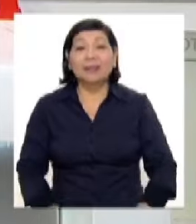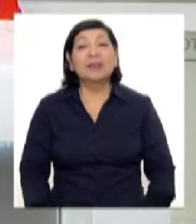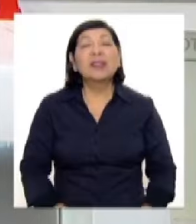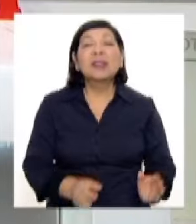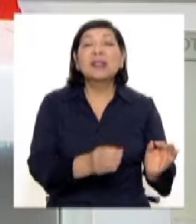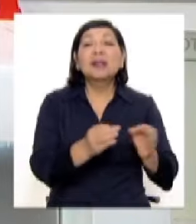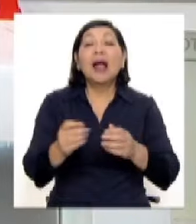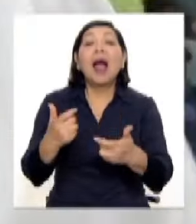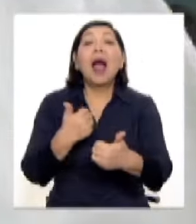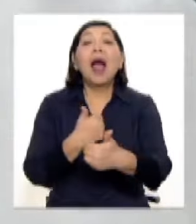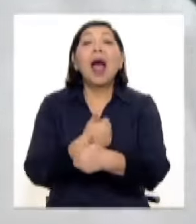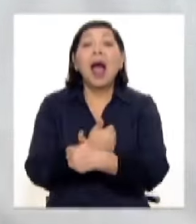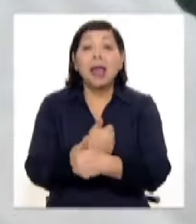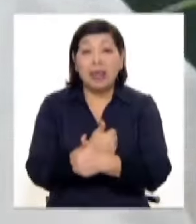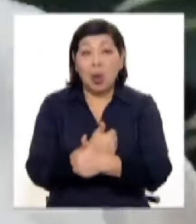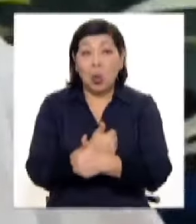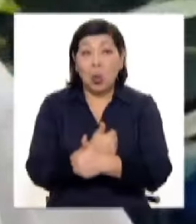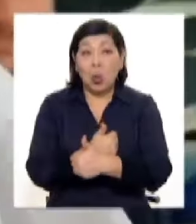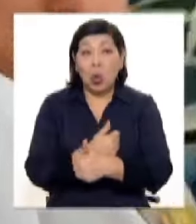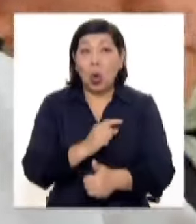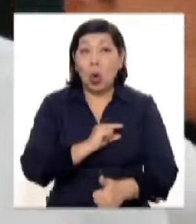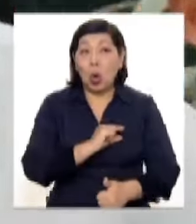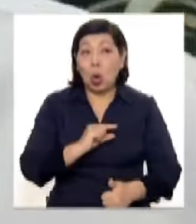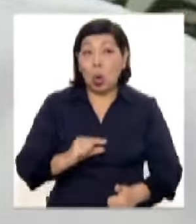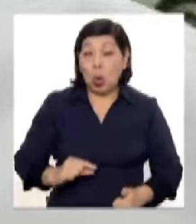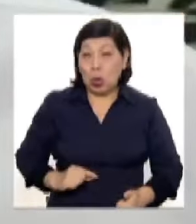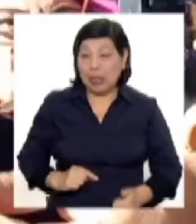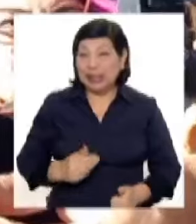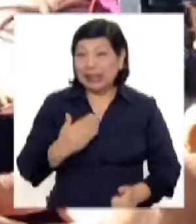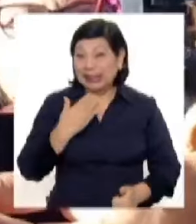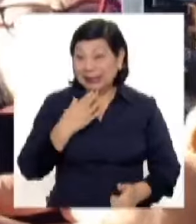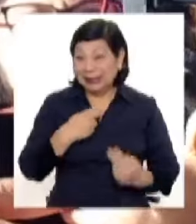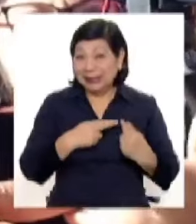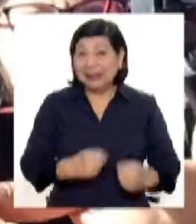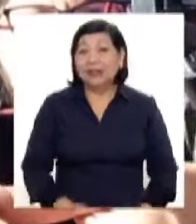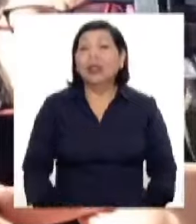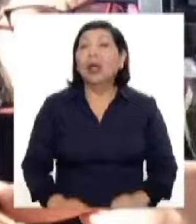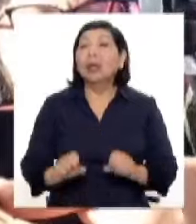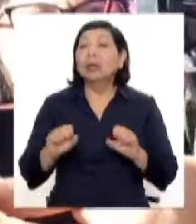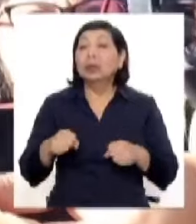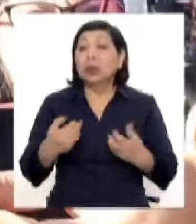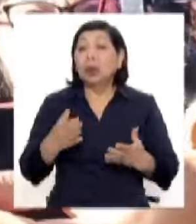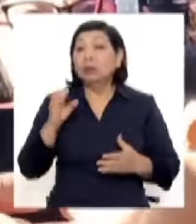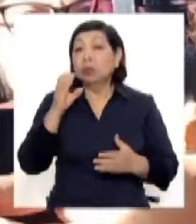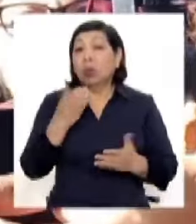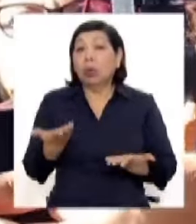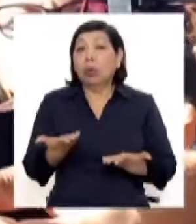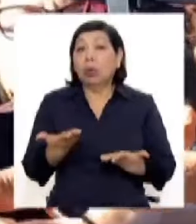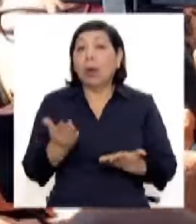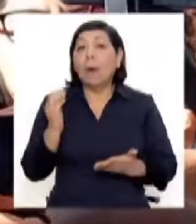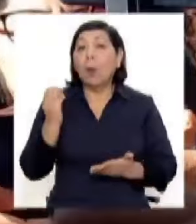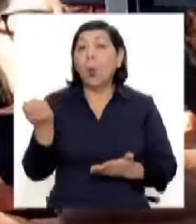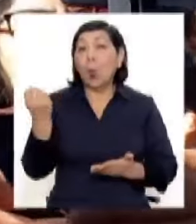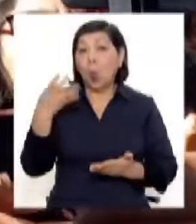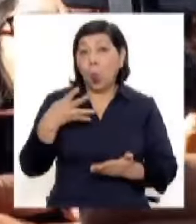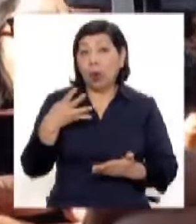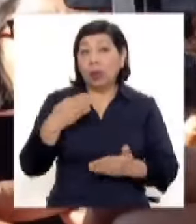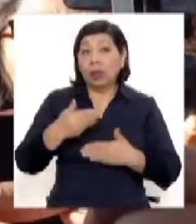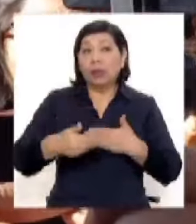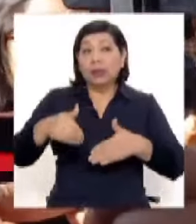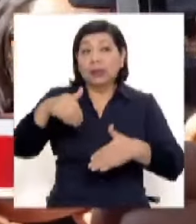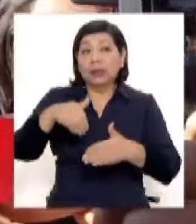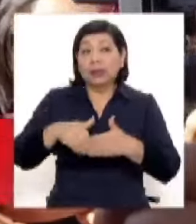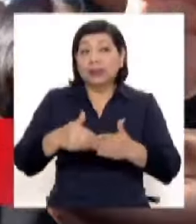Nos trasladamos hasta Ayacucho y es que el gobernador regional, Wilfredo Oscorima, ha confirmado que buscará un cuarto mandato en las